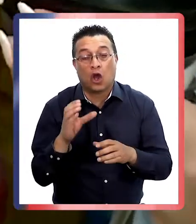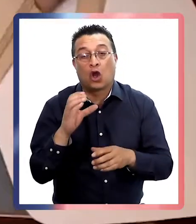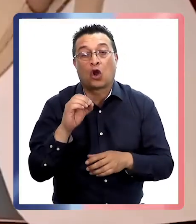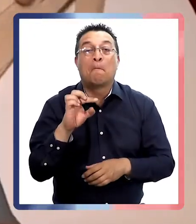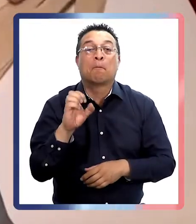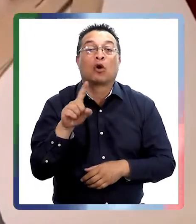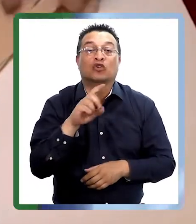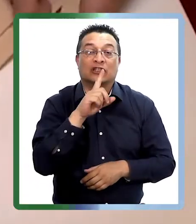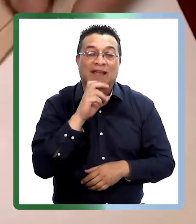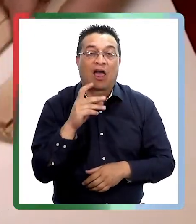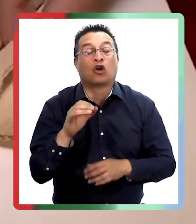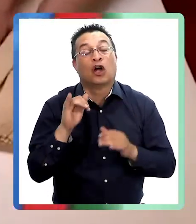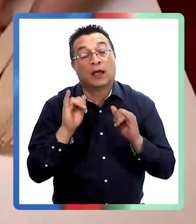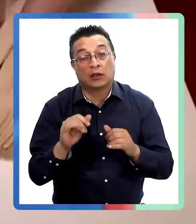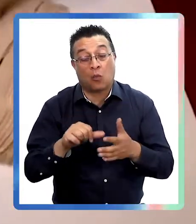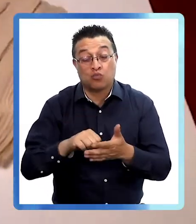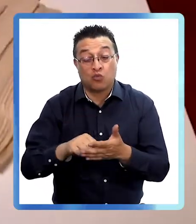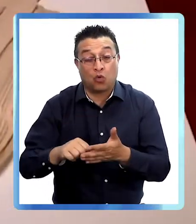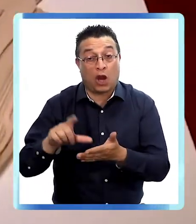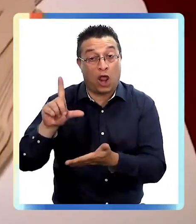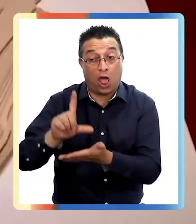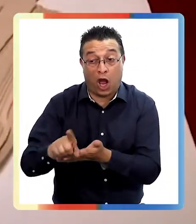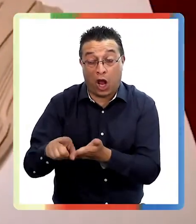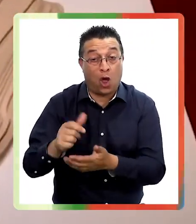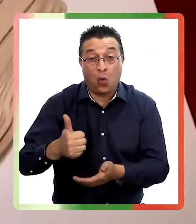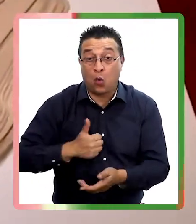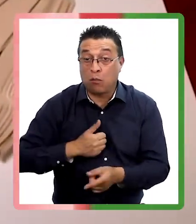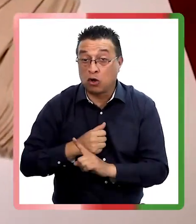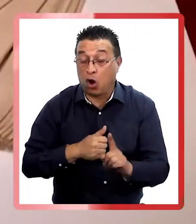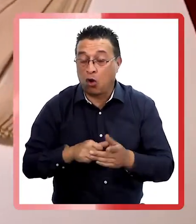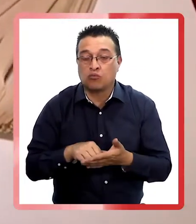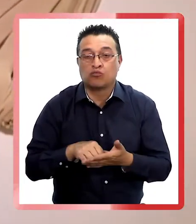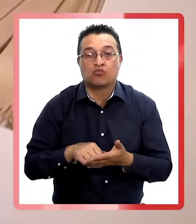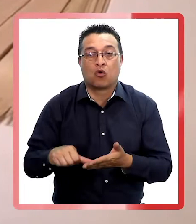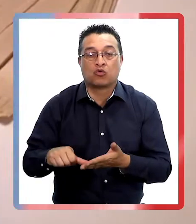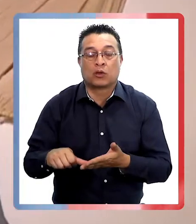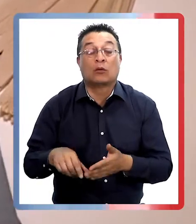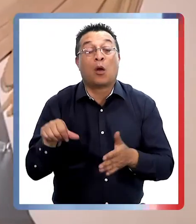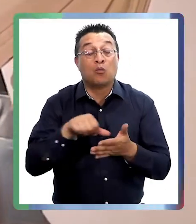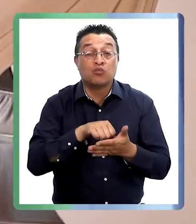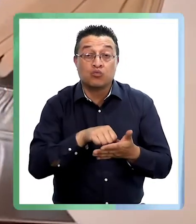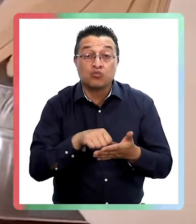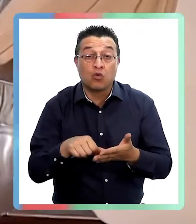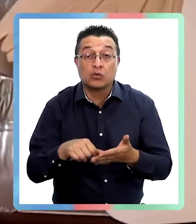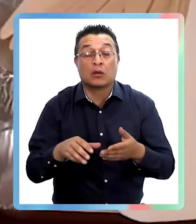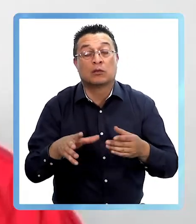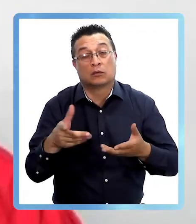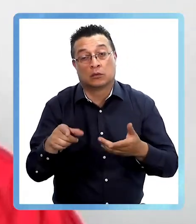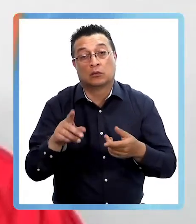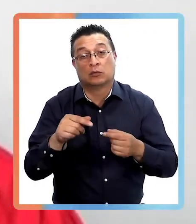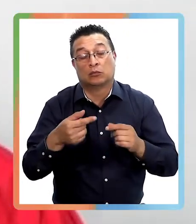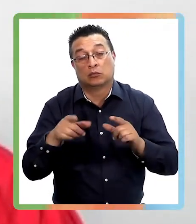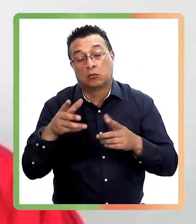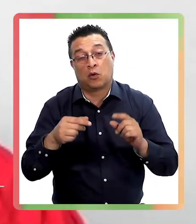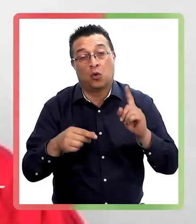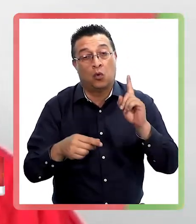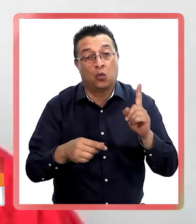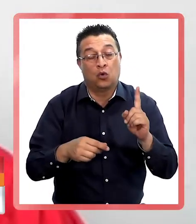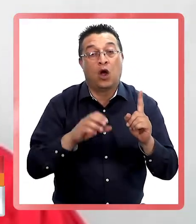compostados, pero habrá multas para los locales que no cumplan con la norma. Las multas van a los locales de comida de